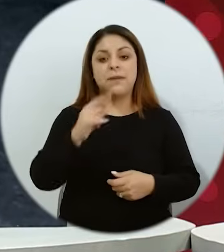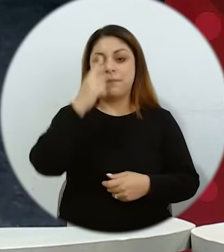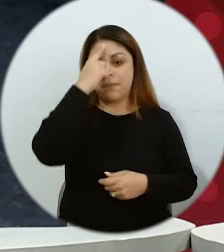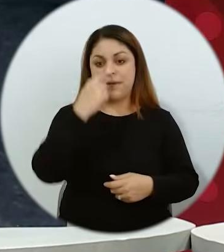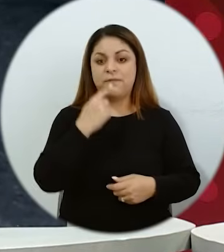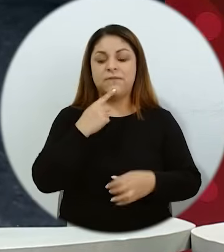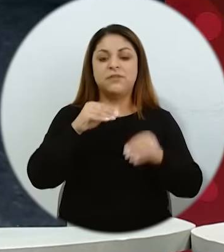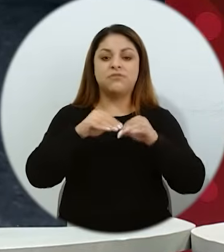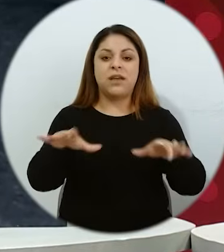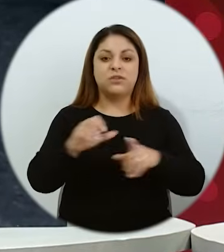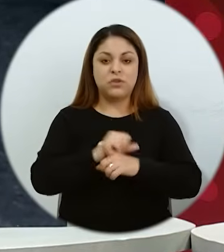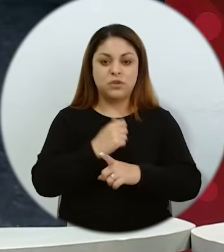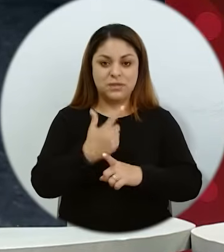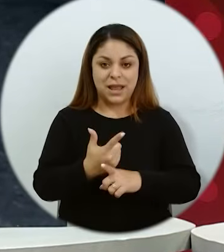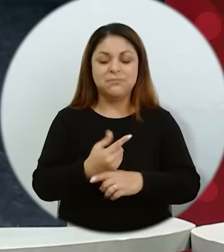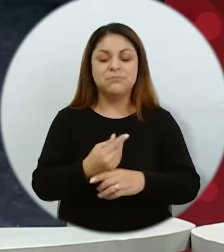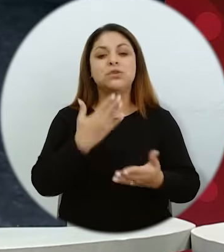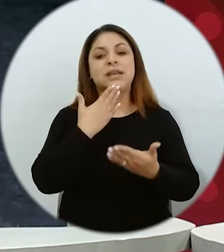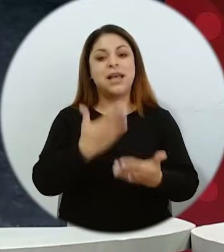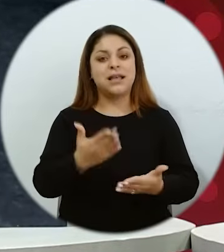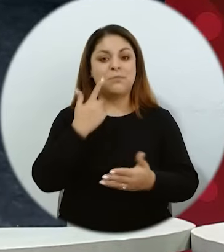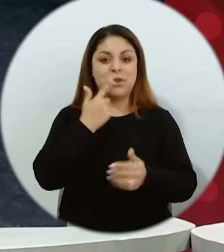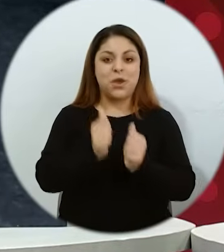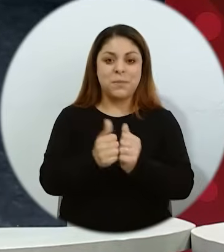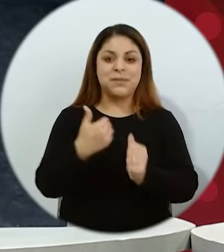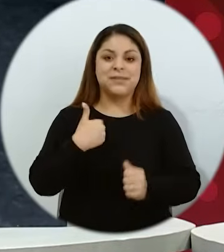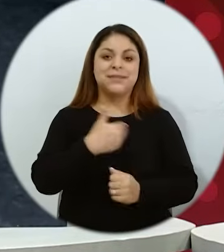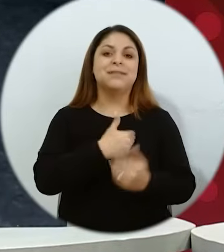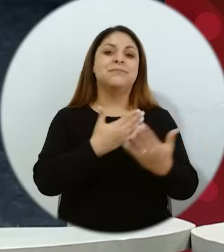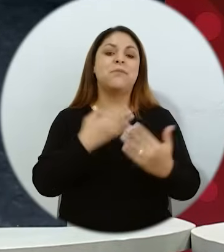www.unacomunica.una.ac.cr, también en nuestros perfiles en redes sociales.